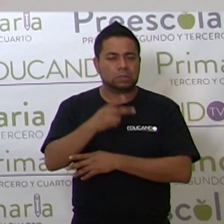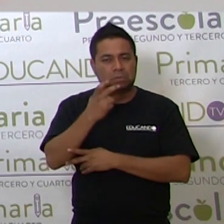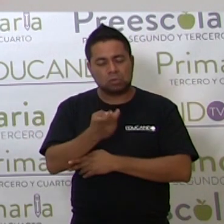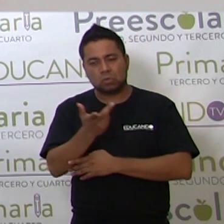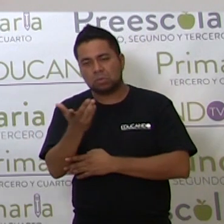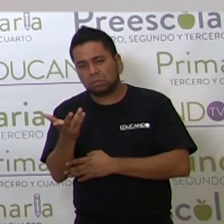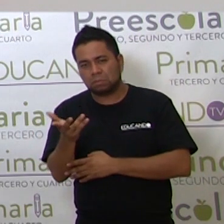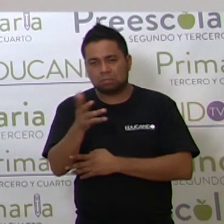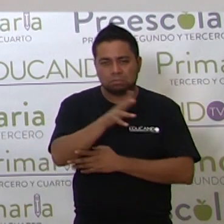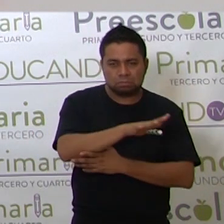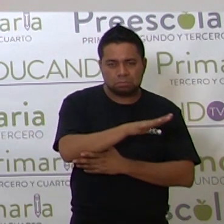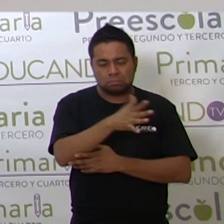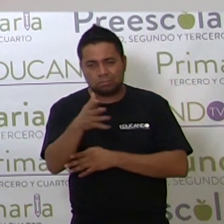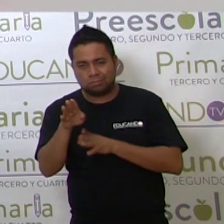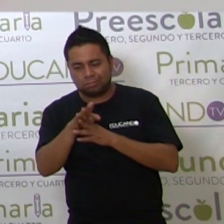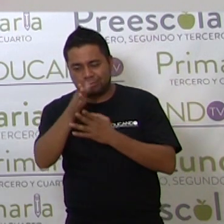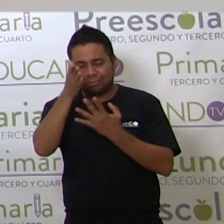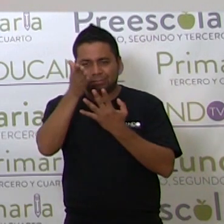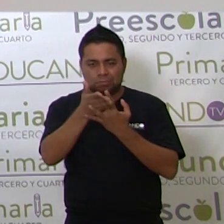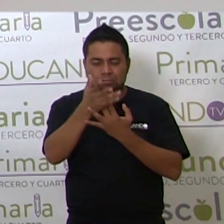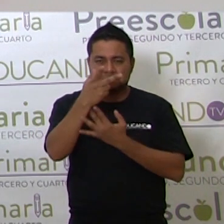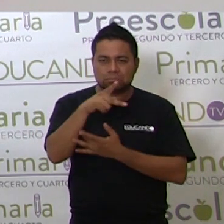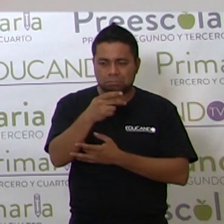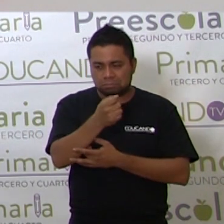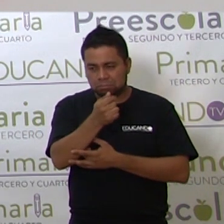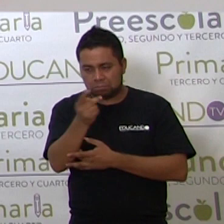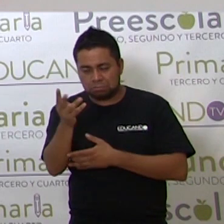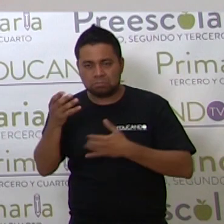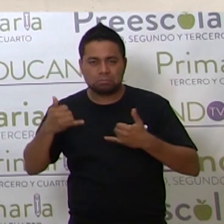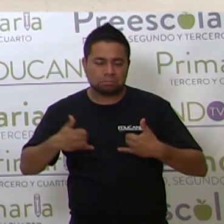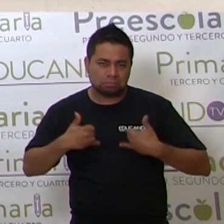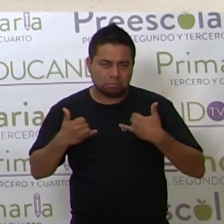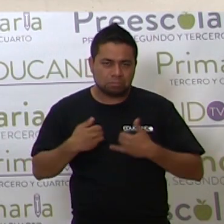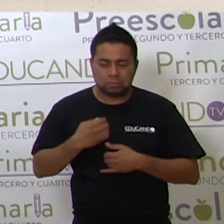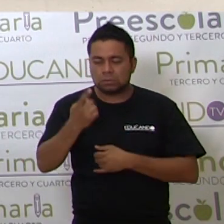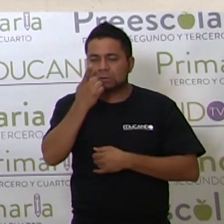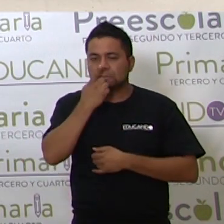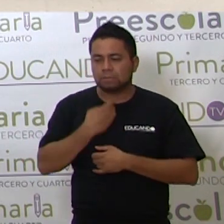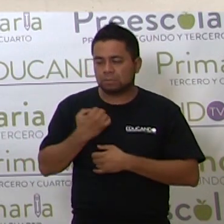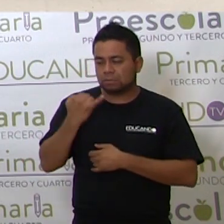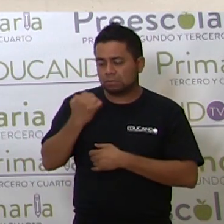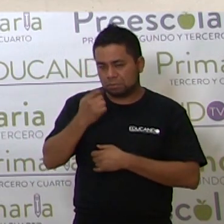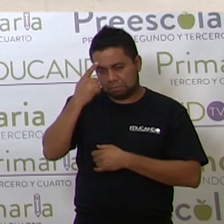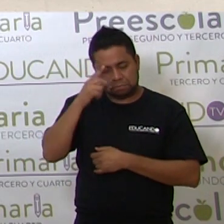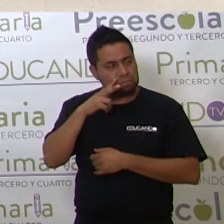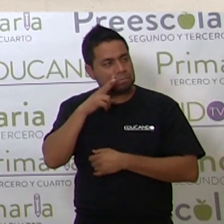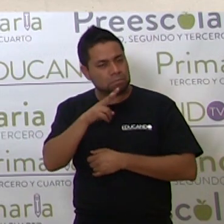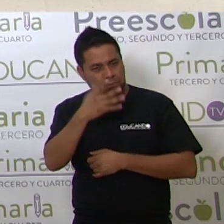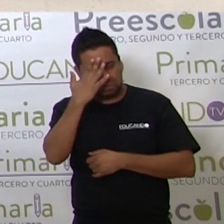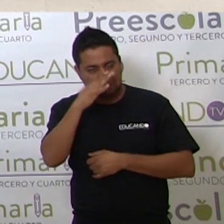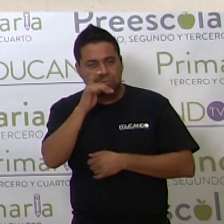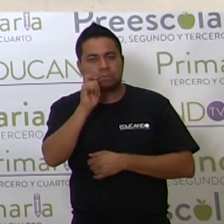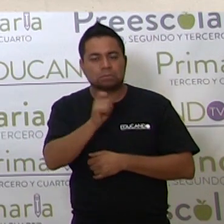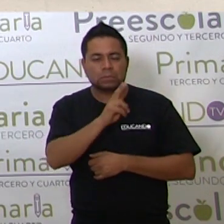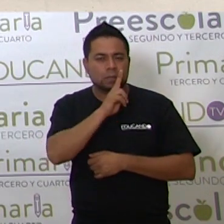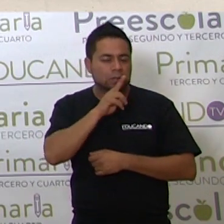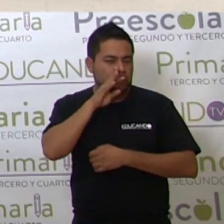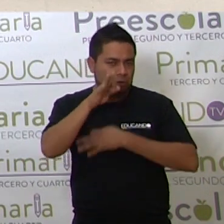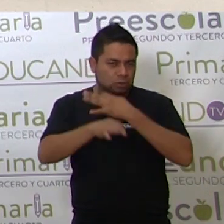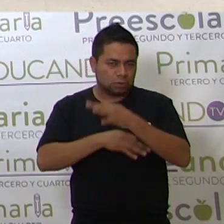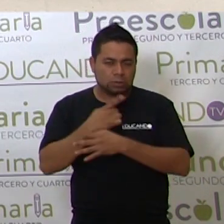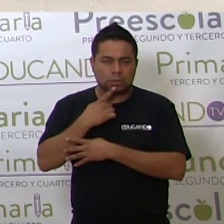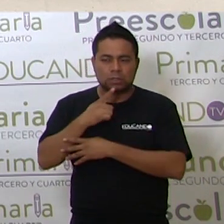más o menos están en una media pero algunos de los jóvenes si se interesa por ver este tipo de noticieros lo que